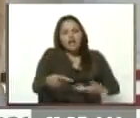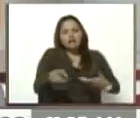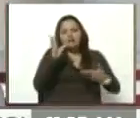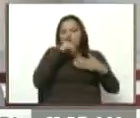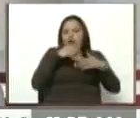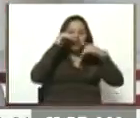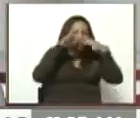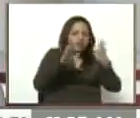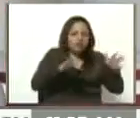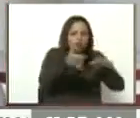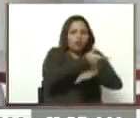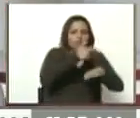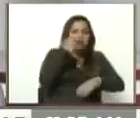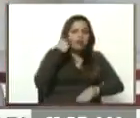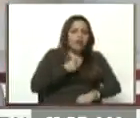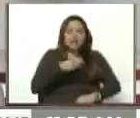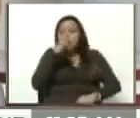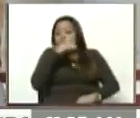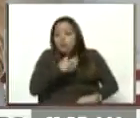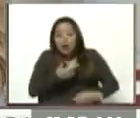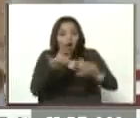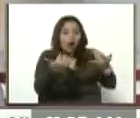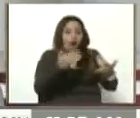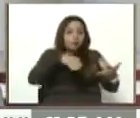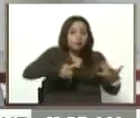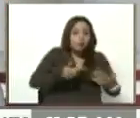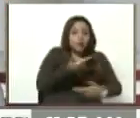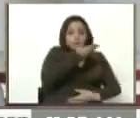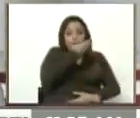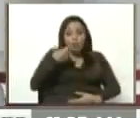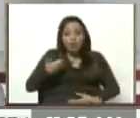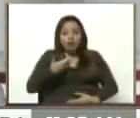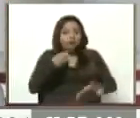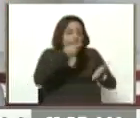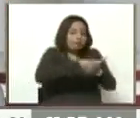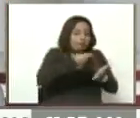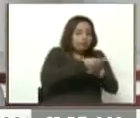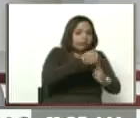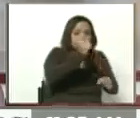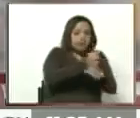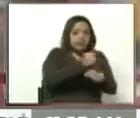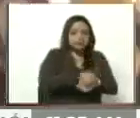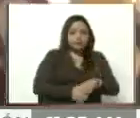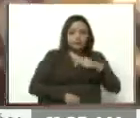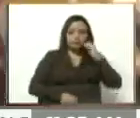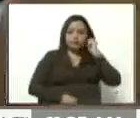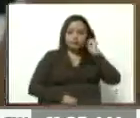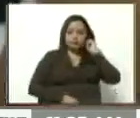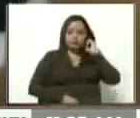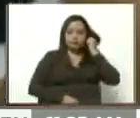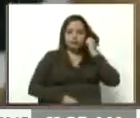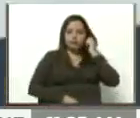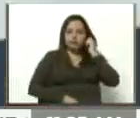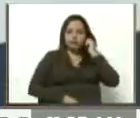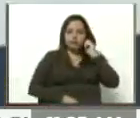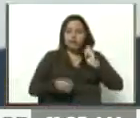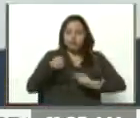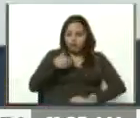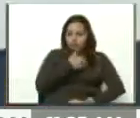del gobierno bolivariano. Es que no hay condiciones para poder cubrir esa demanda. Eso justamente le quería preguntar. Creo que ha habido un cambio, ¿no?